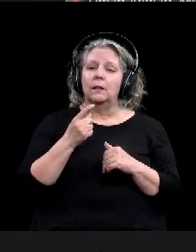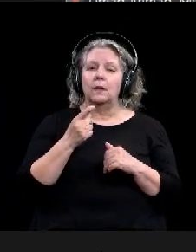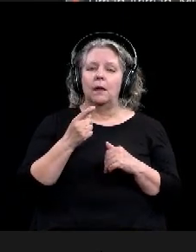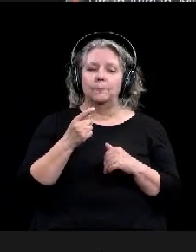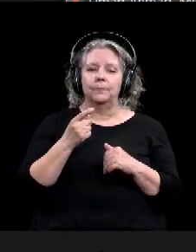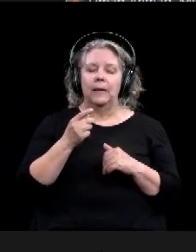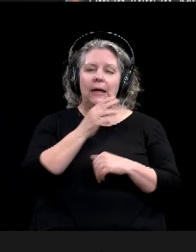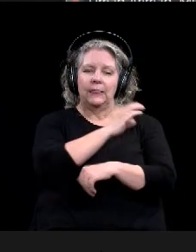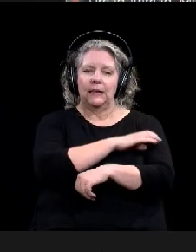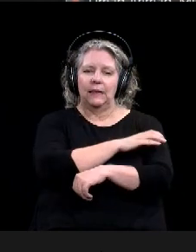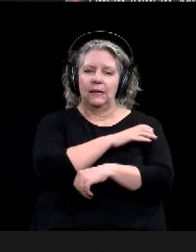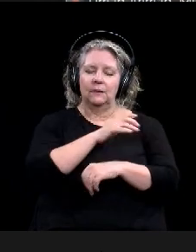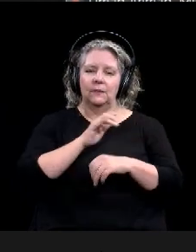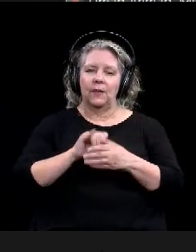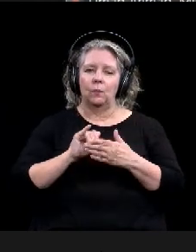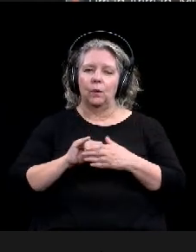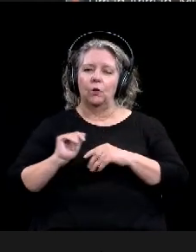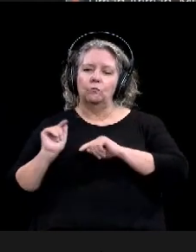recomendado